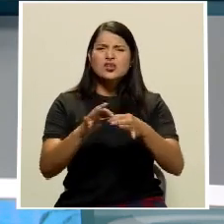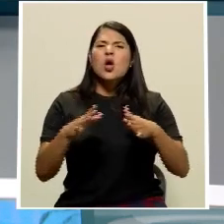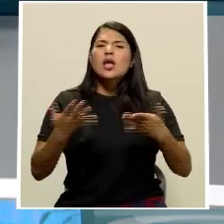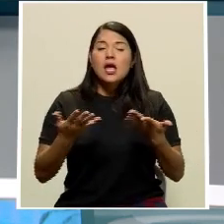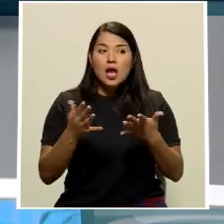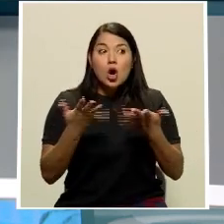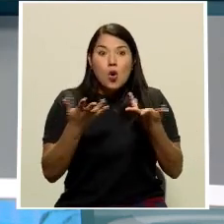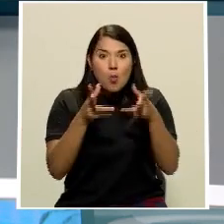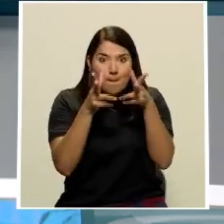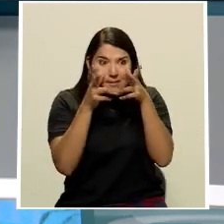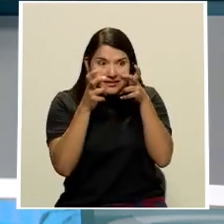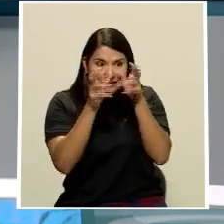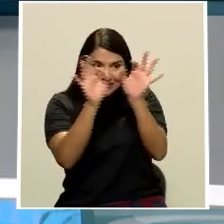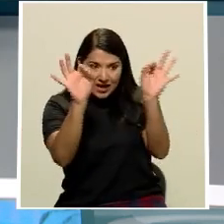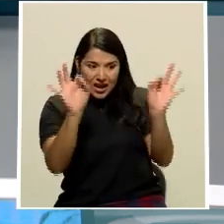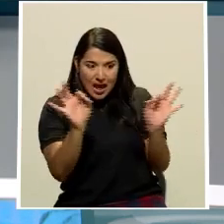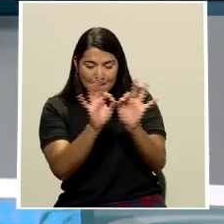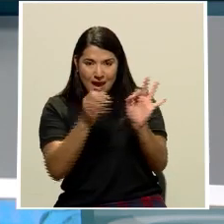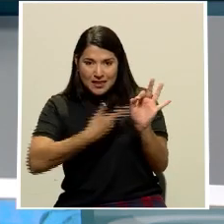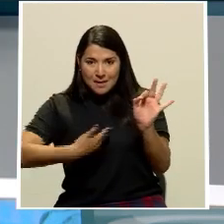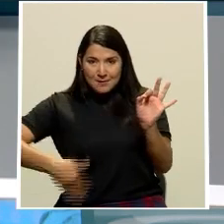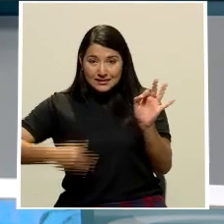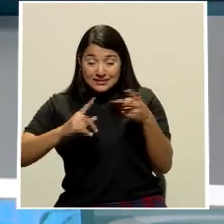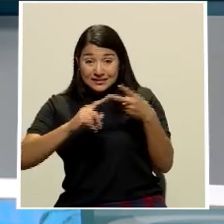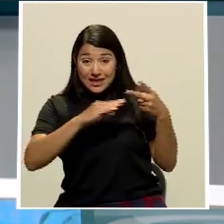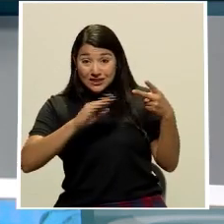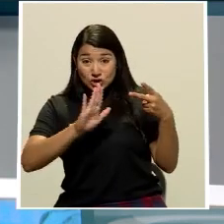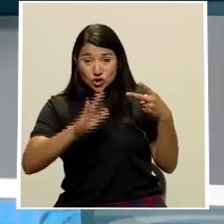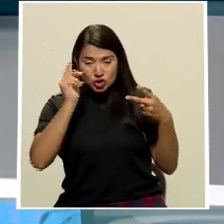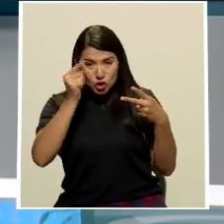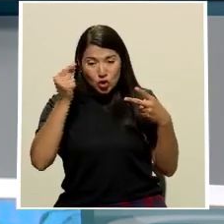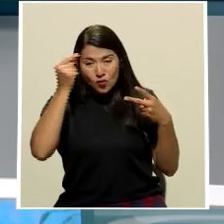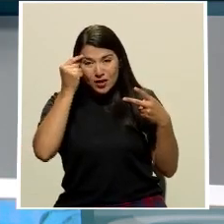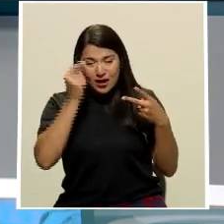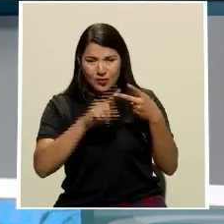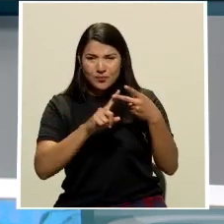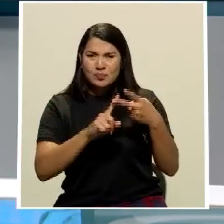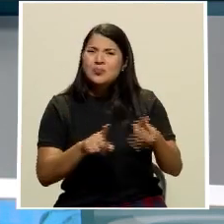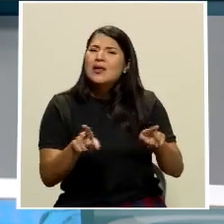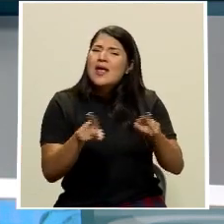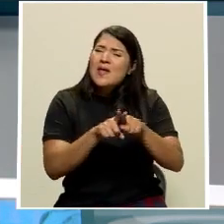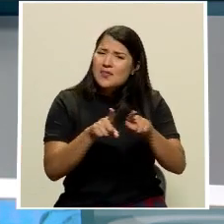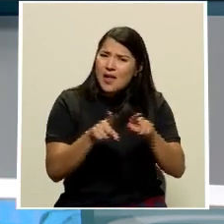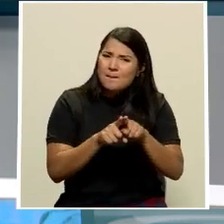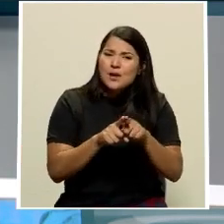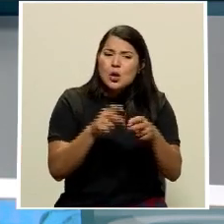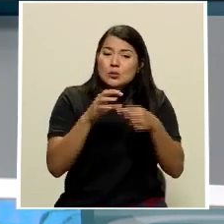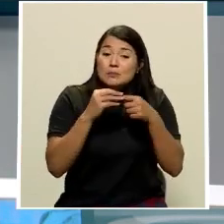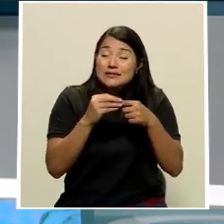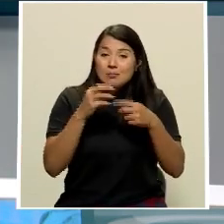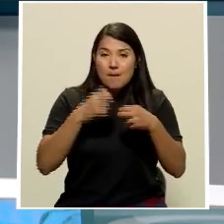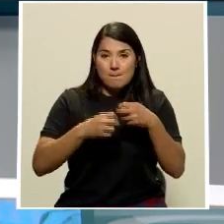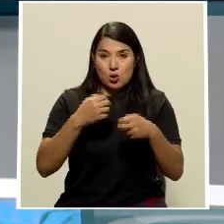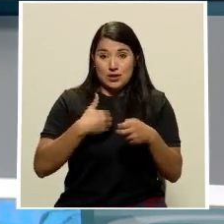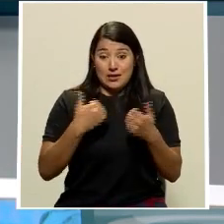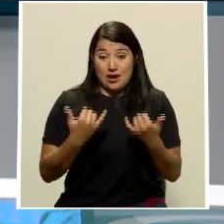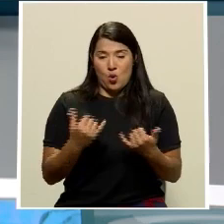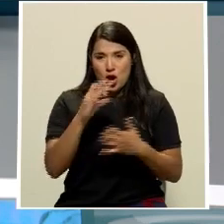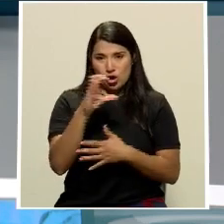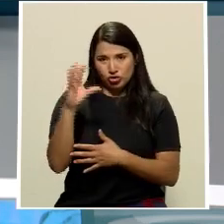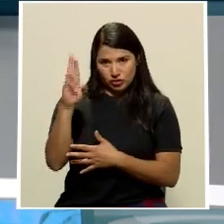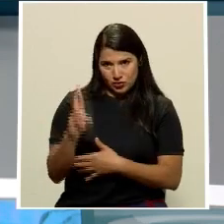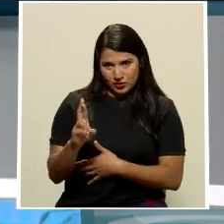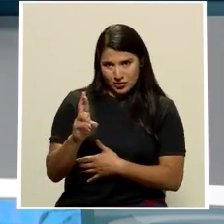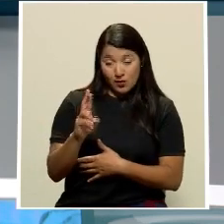percepción de la imagen del presidente y del gobierno y también sobre los principales problemas del país.